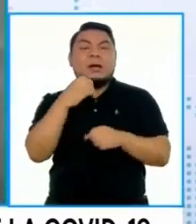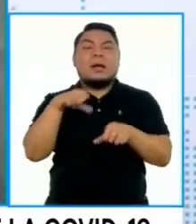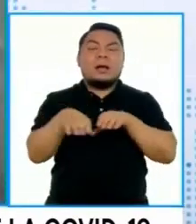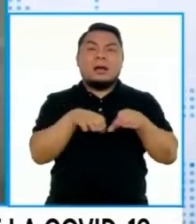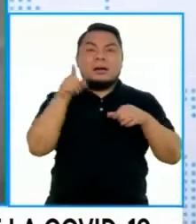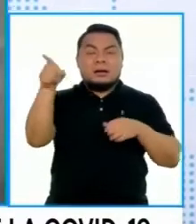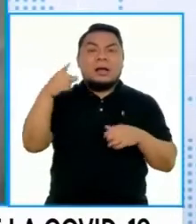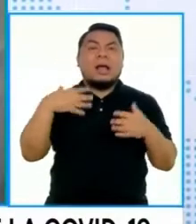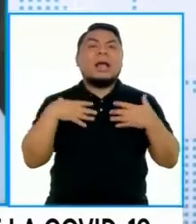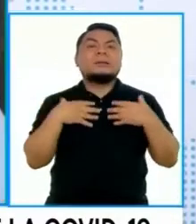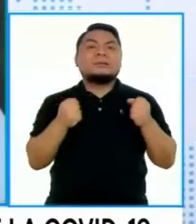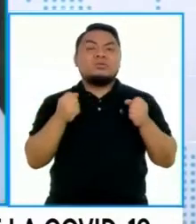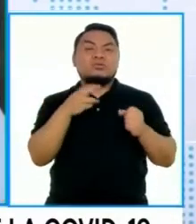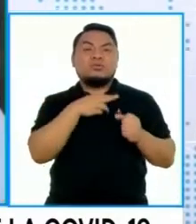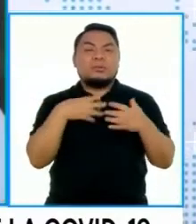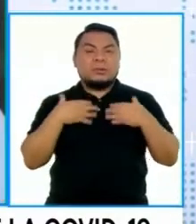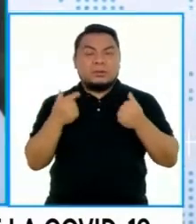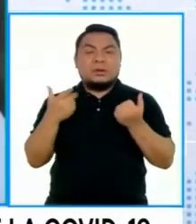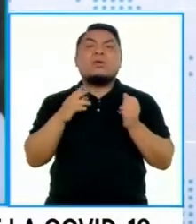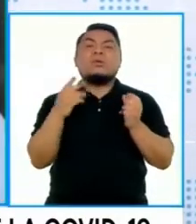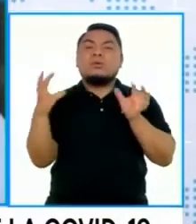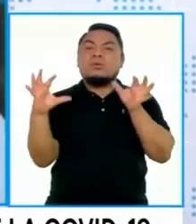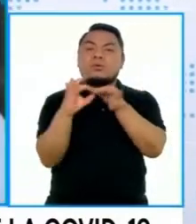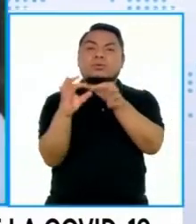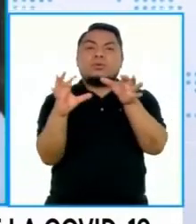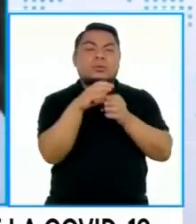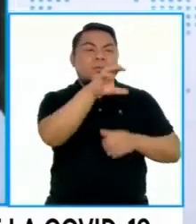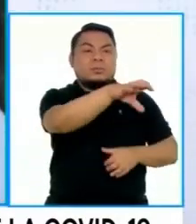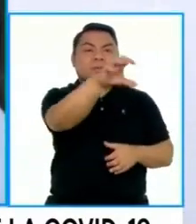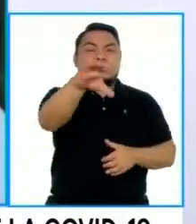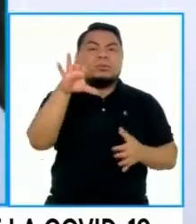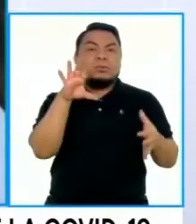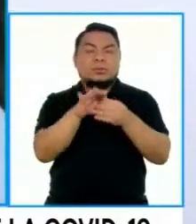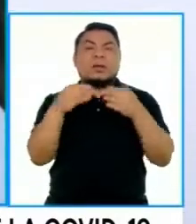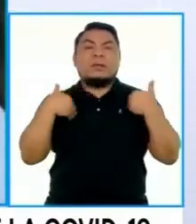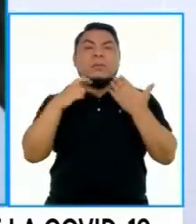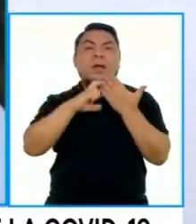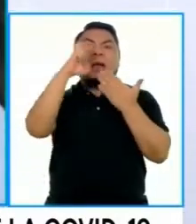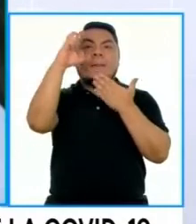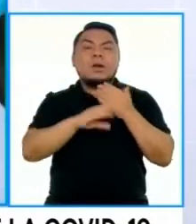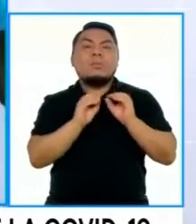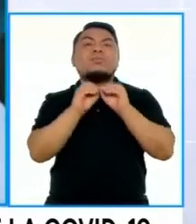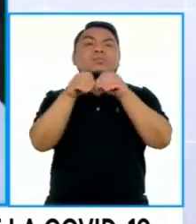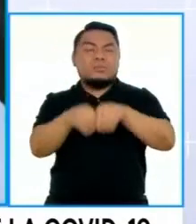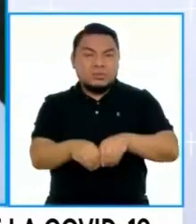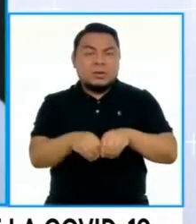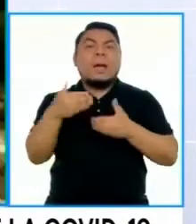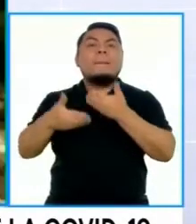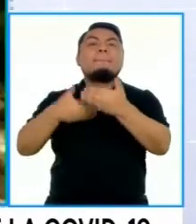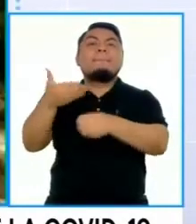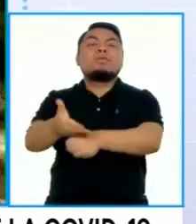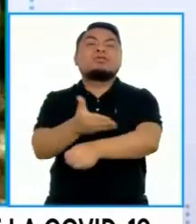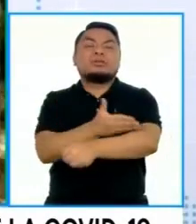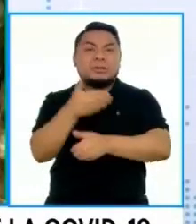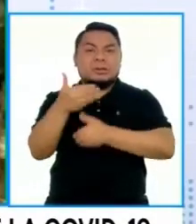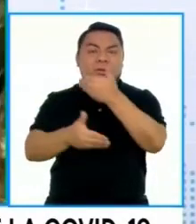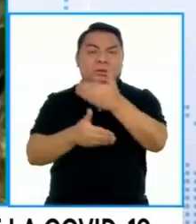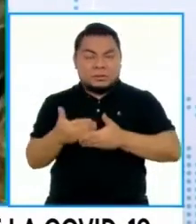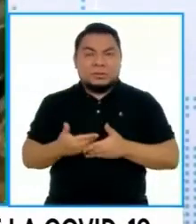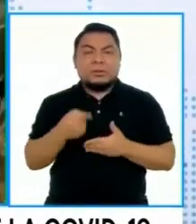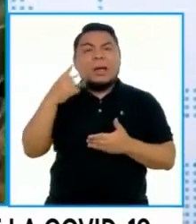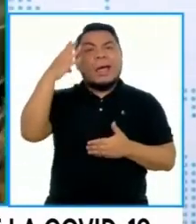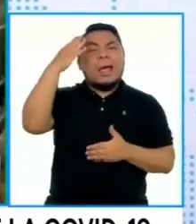por salud, pero en coordinación con los otros sectores tenemos un plan de implementación del proceso,